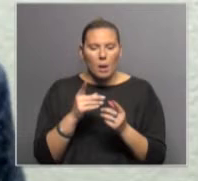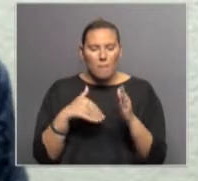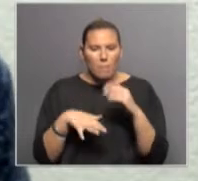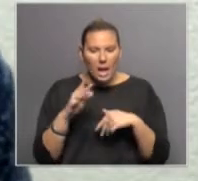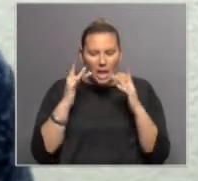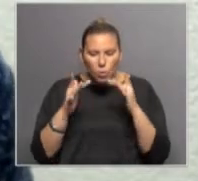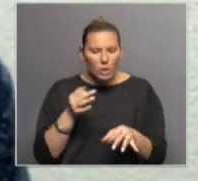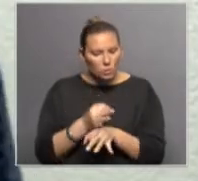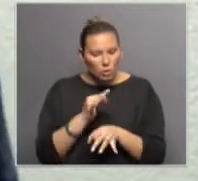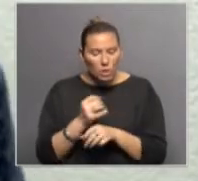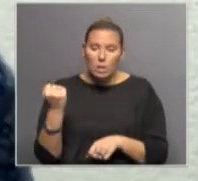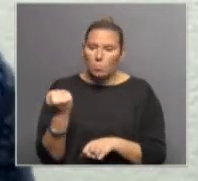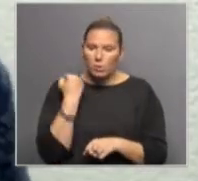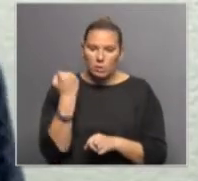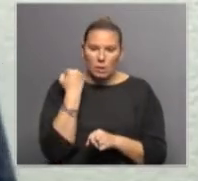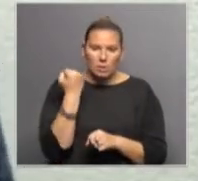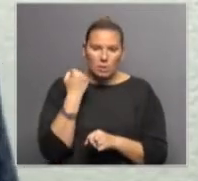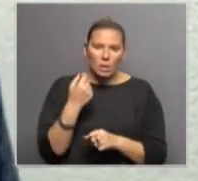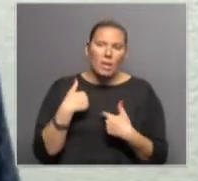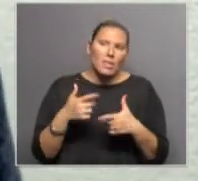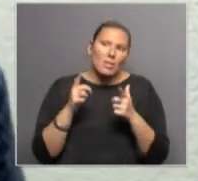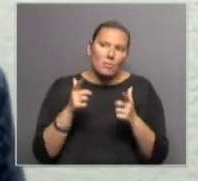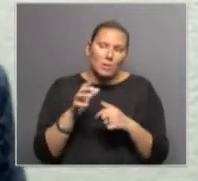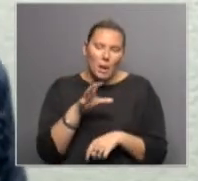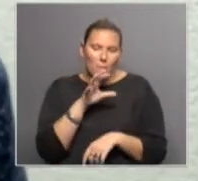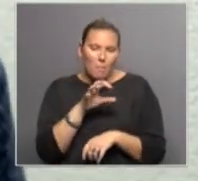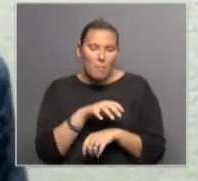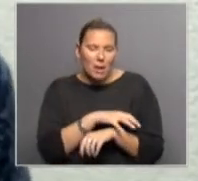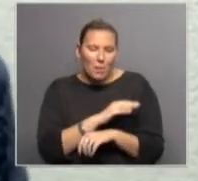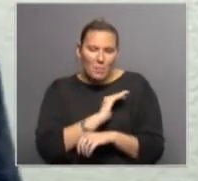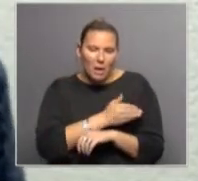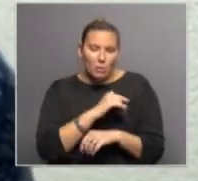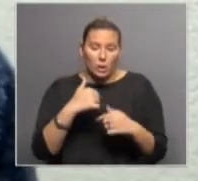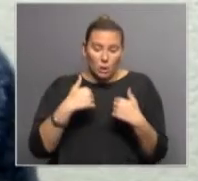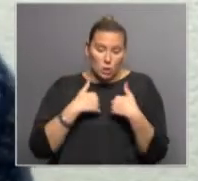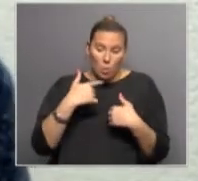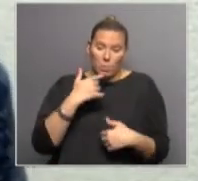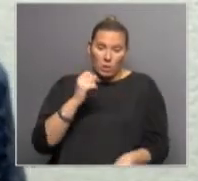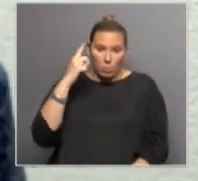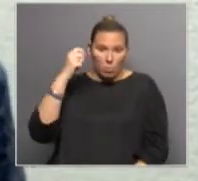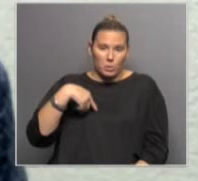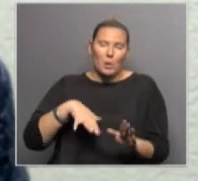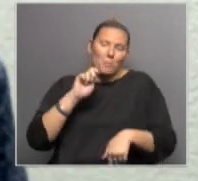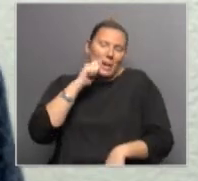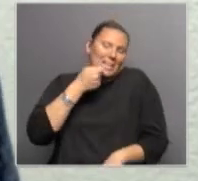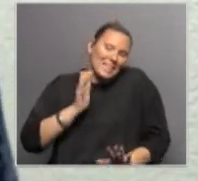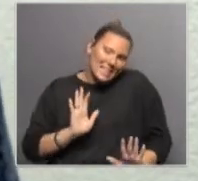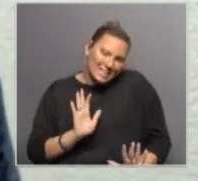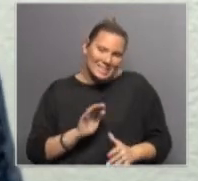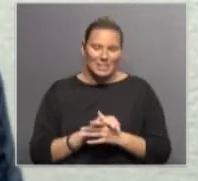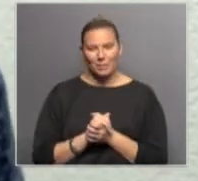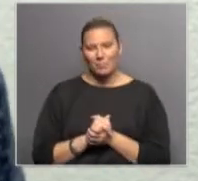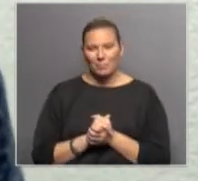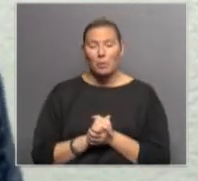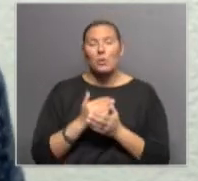en la educación y disfrutar de las mascotas de los perros, que en mi caso personal son de las más lindas. Muy bien.